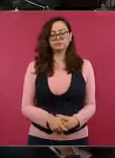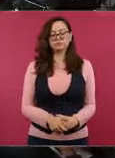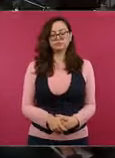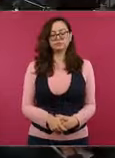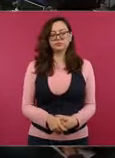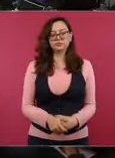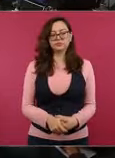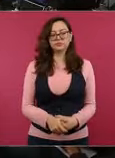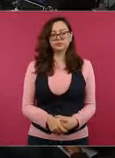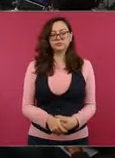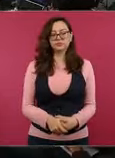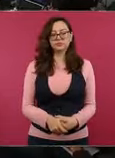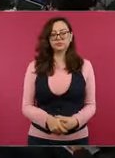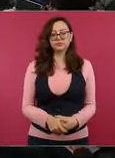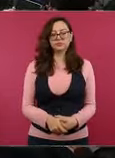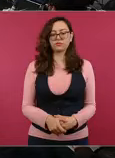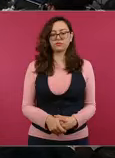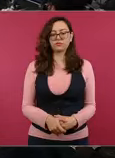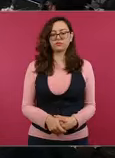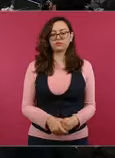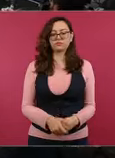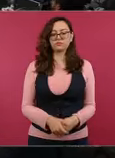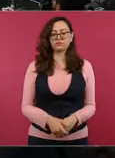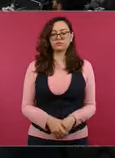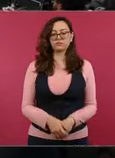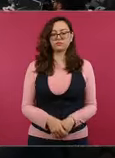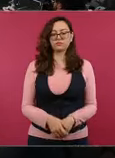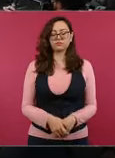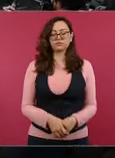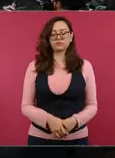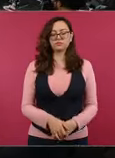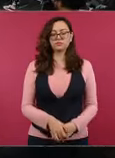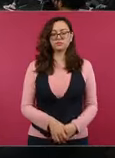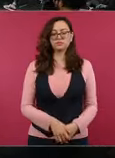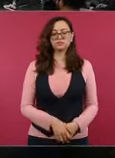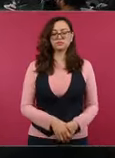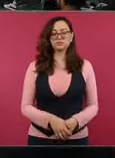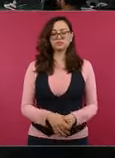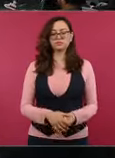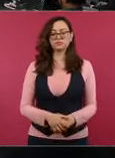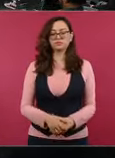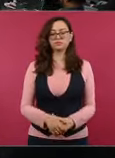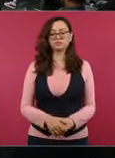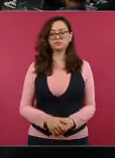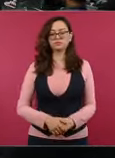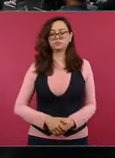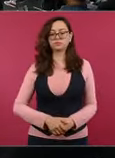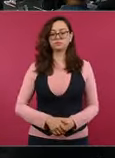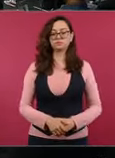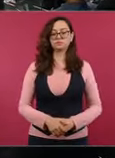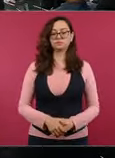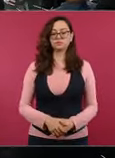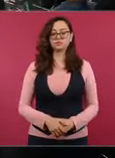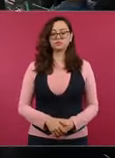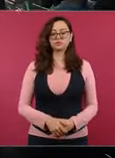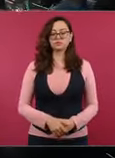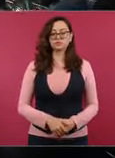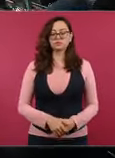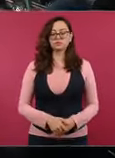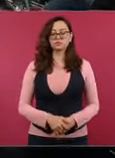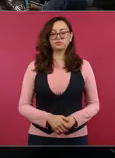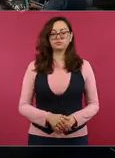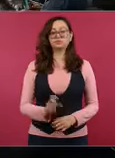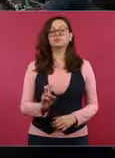Sí, Sí, hemos tenido, tuvimos una reunión